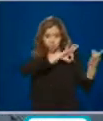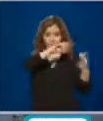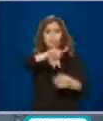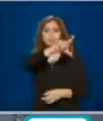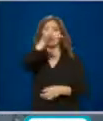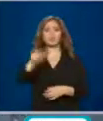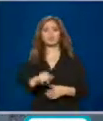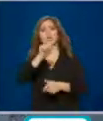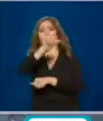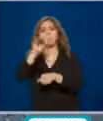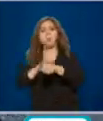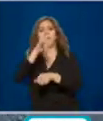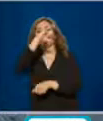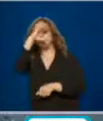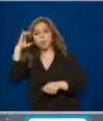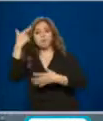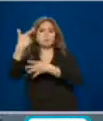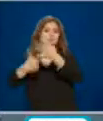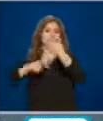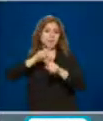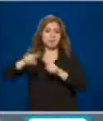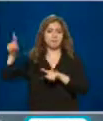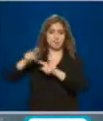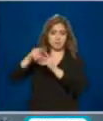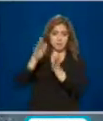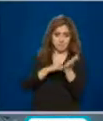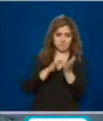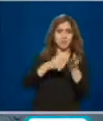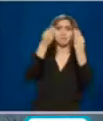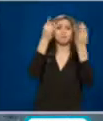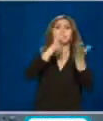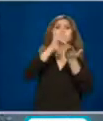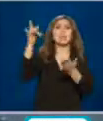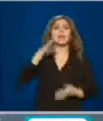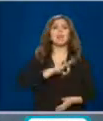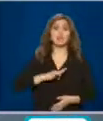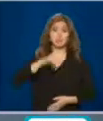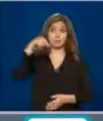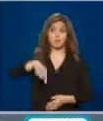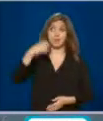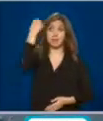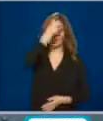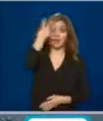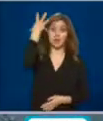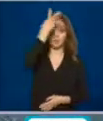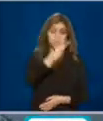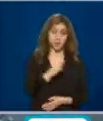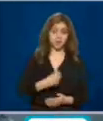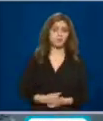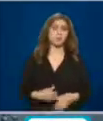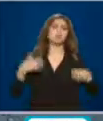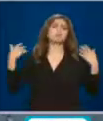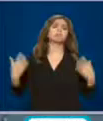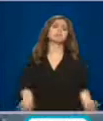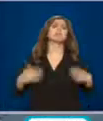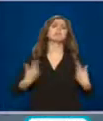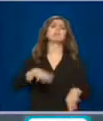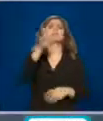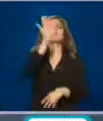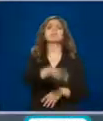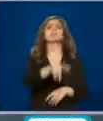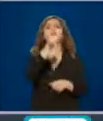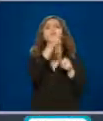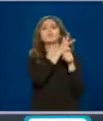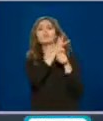administrativo, fotografías, cosas de ese tipo. Ok, pues muchas gracias y felicidades. Está bien bonita esta escuela. Uy, tío Alberto,